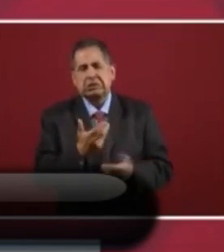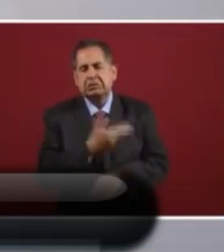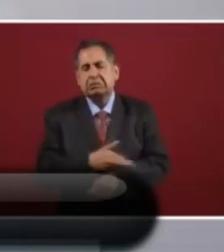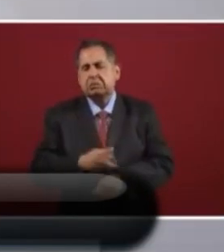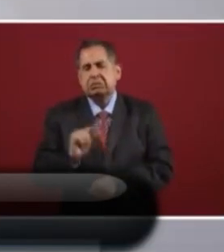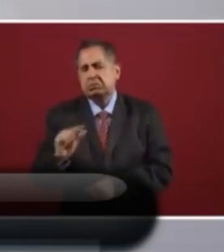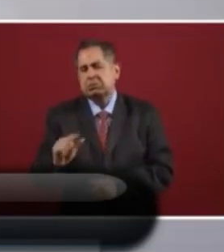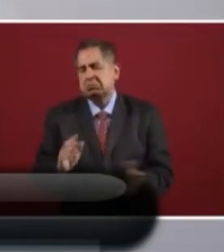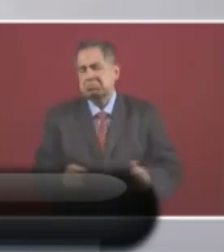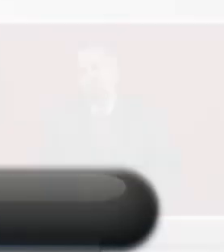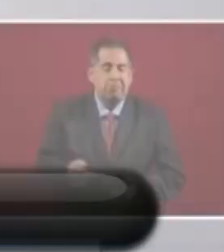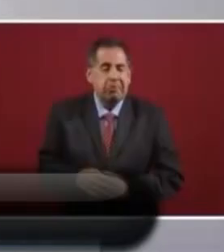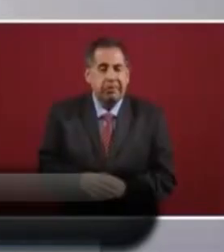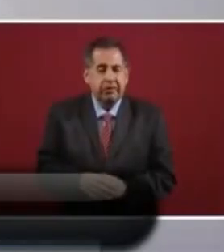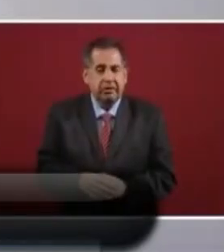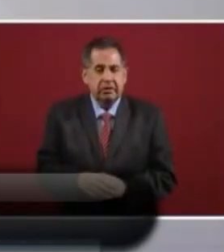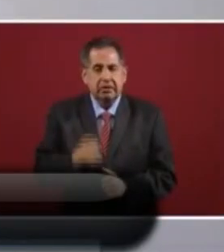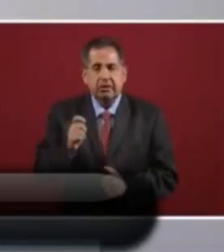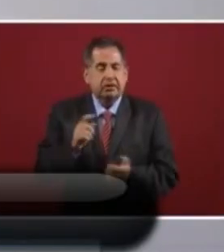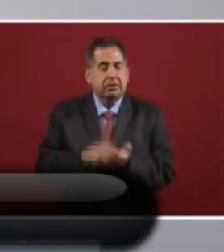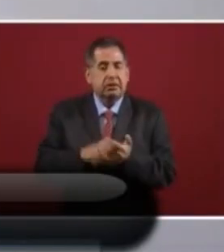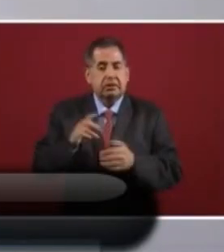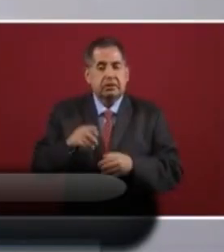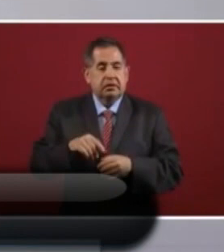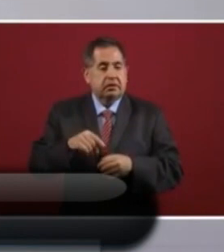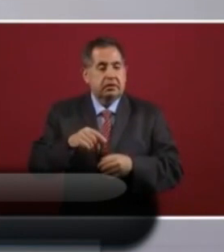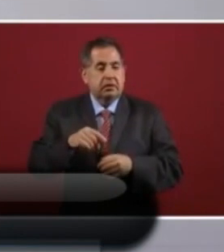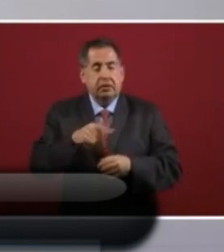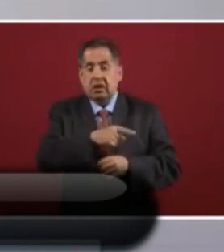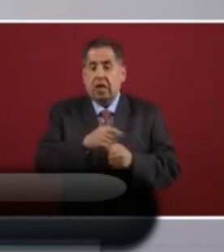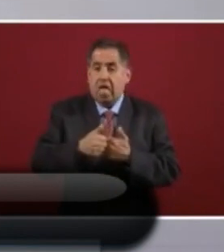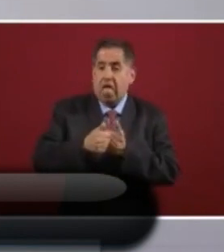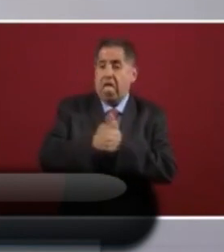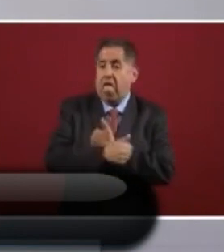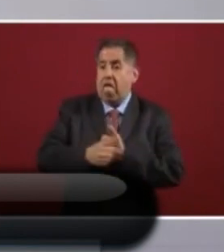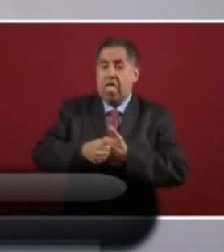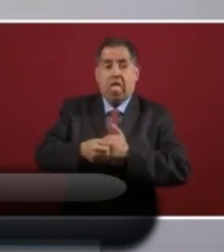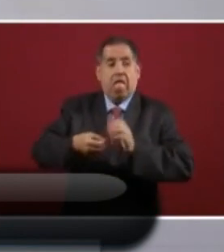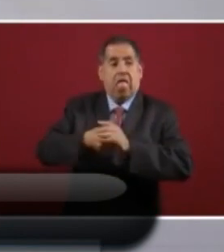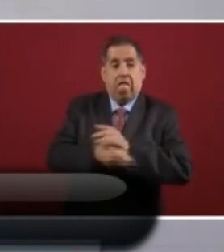Derechos Humanos, es más lo que ha ocultado,